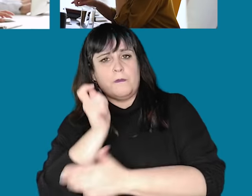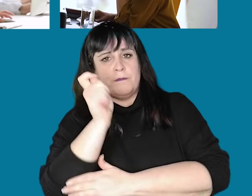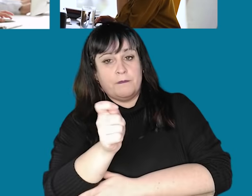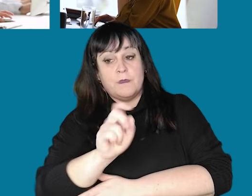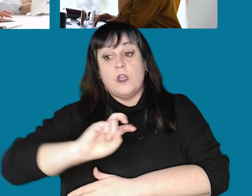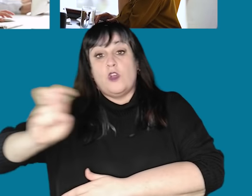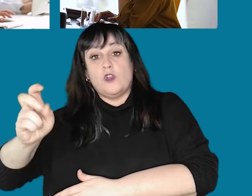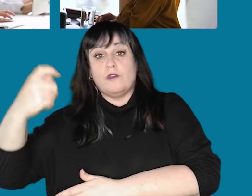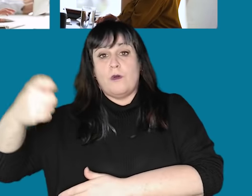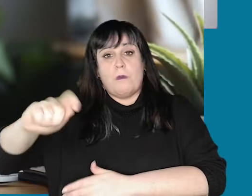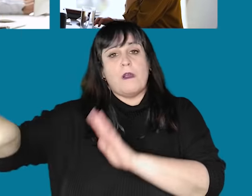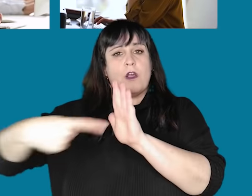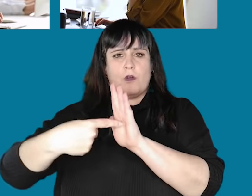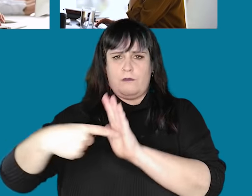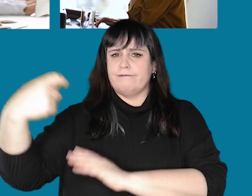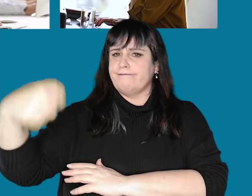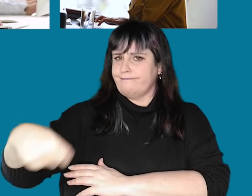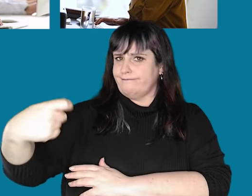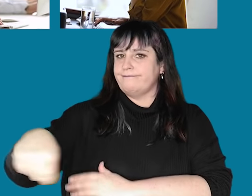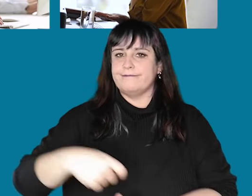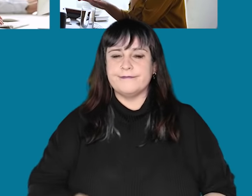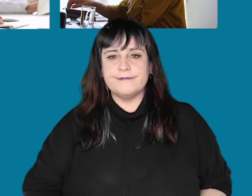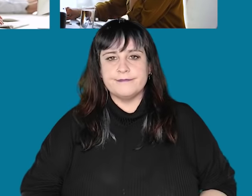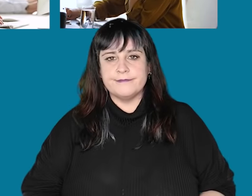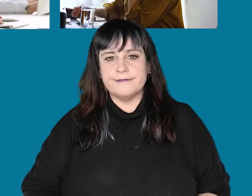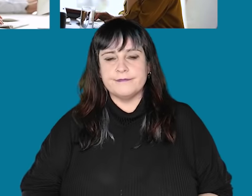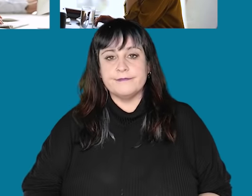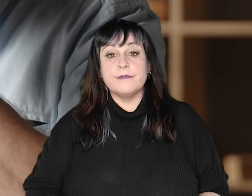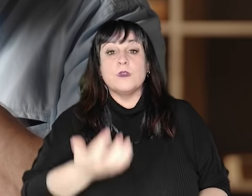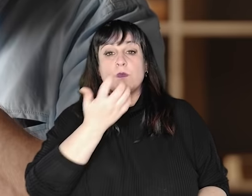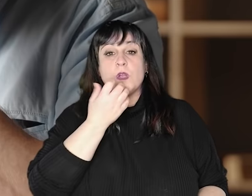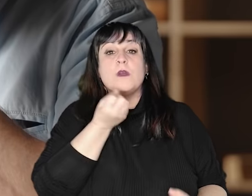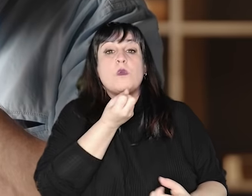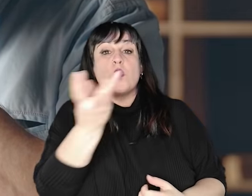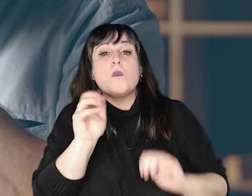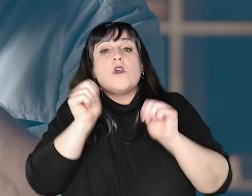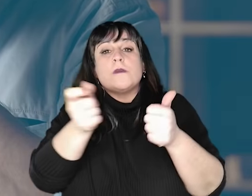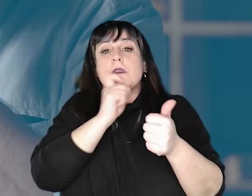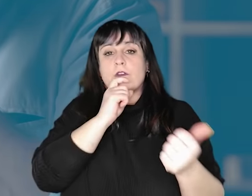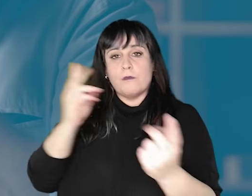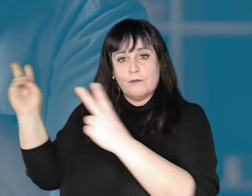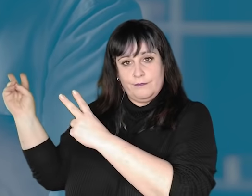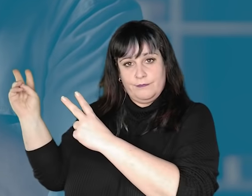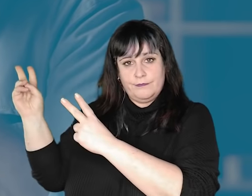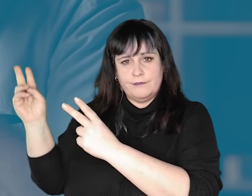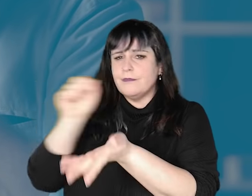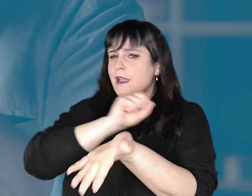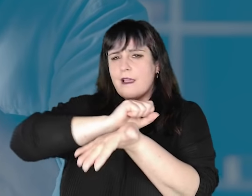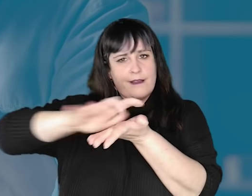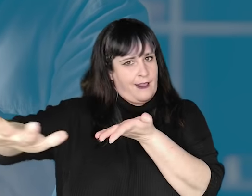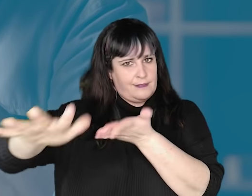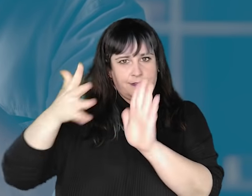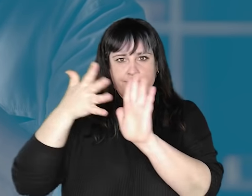en otros pagas una parte y en otros pagarás solo tú por una tarifa realmente cara las llamadas a los números que empiezan por